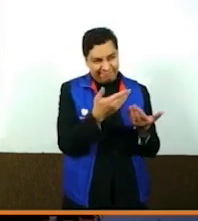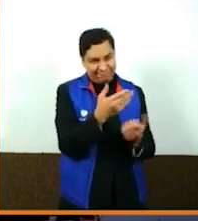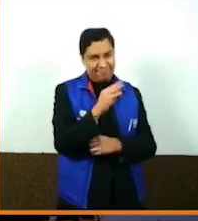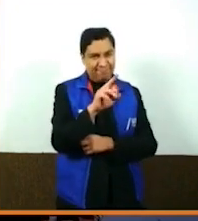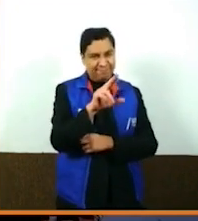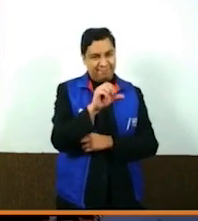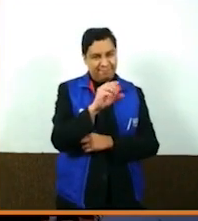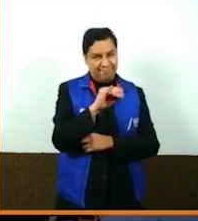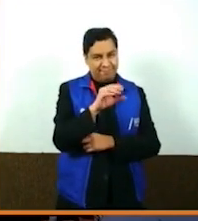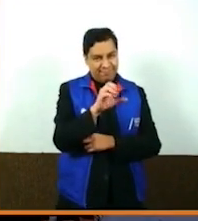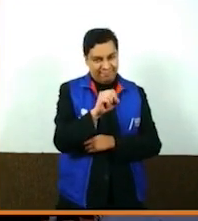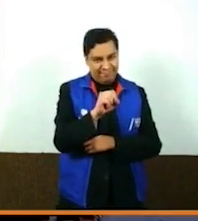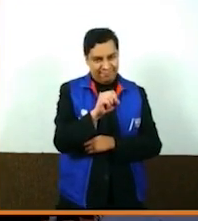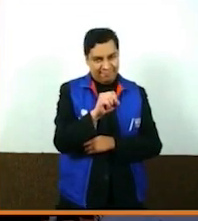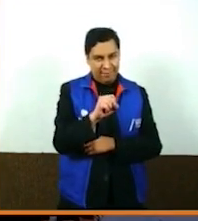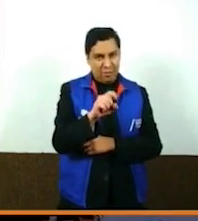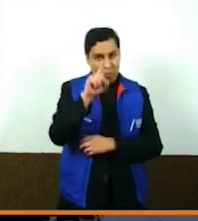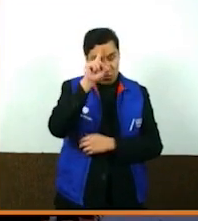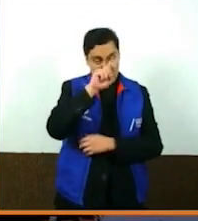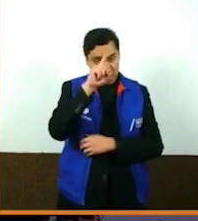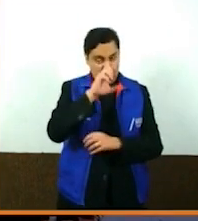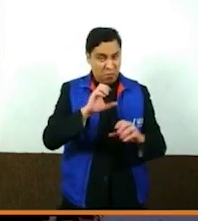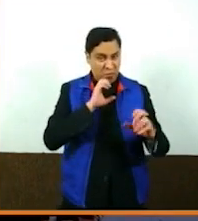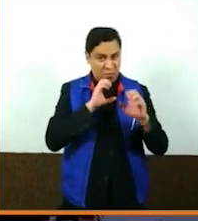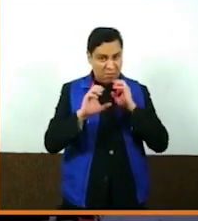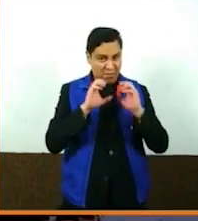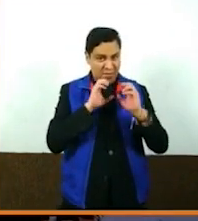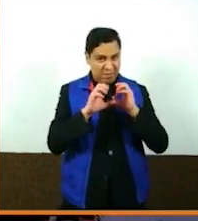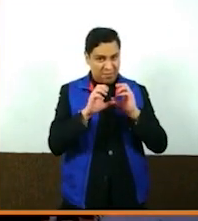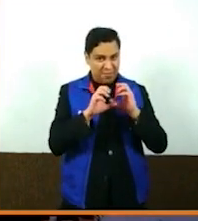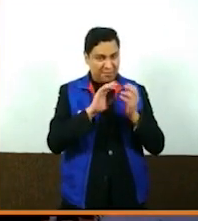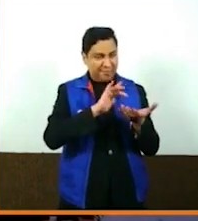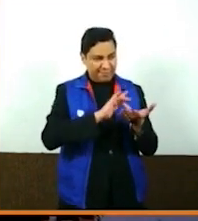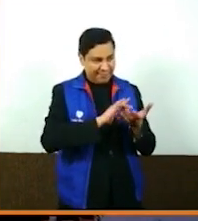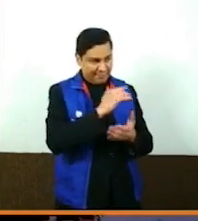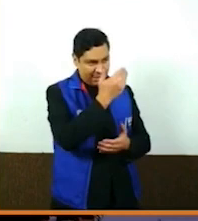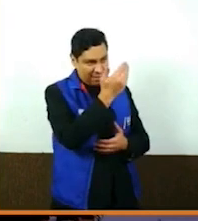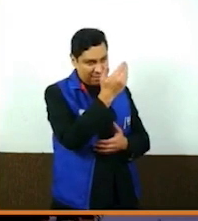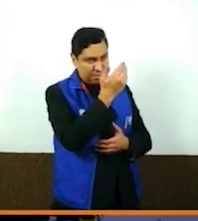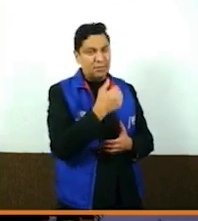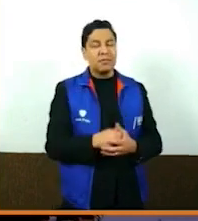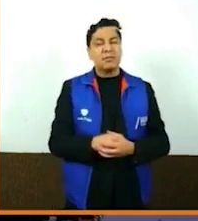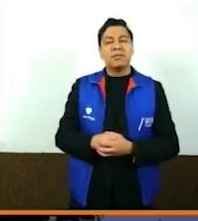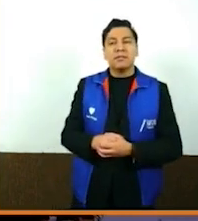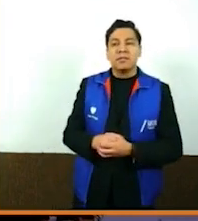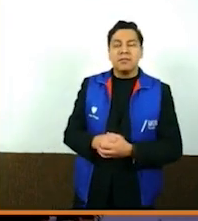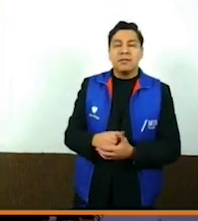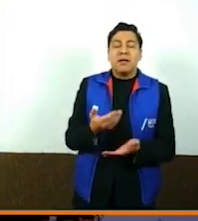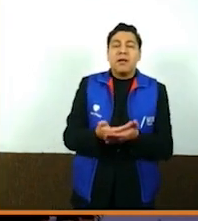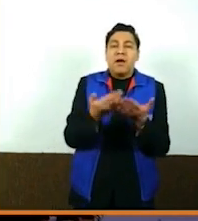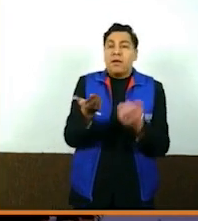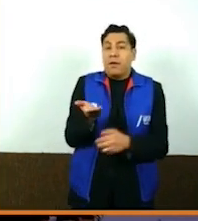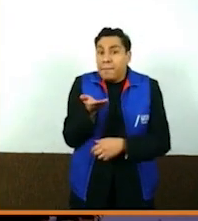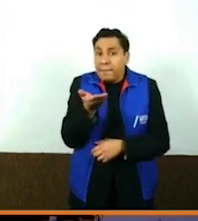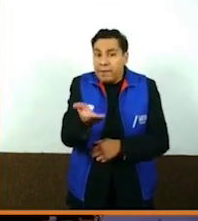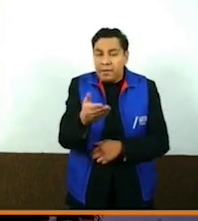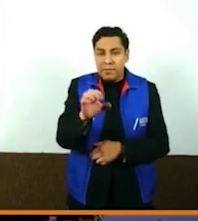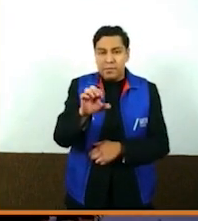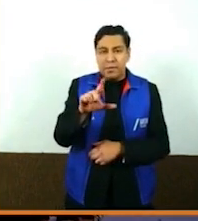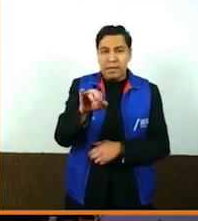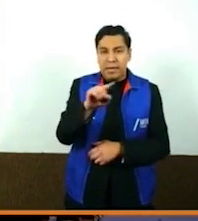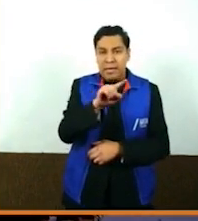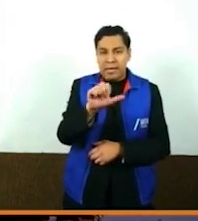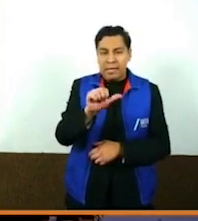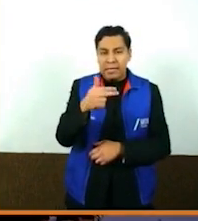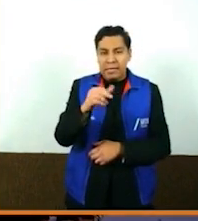Casanueva Pérez, del Consejo de la Comunicación. Así es, muchísimas gracias. Y ahora pedimos por favor a Elizabeth García